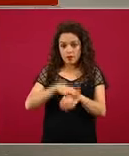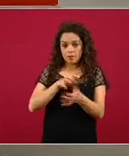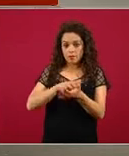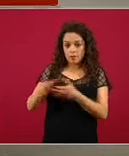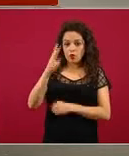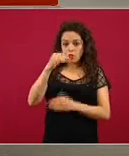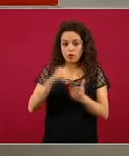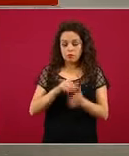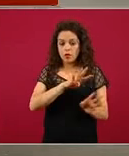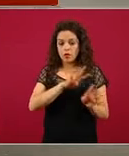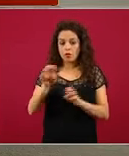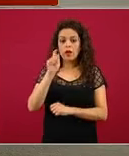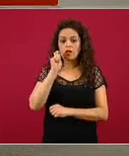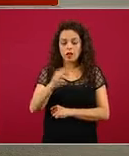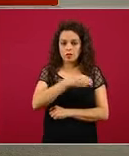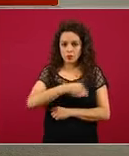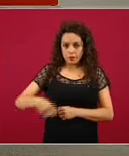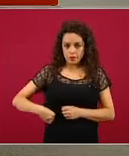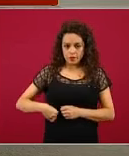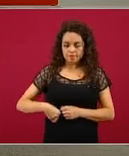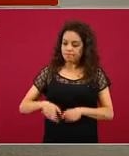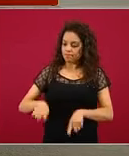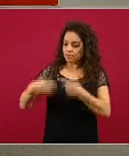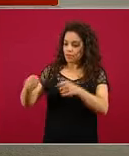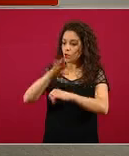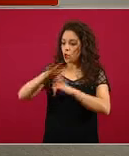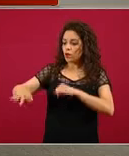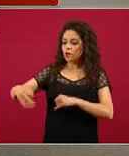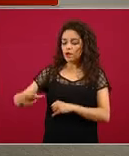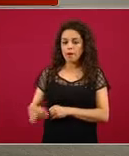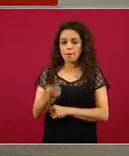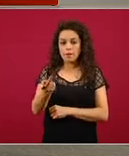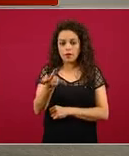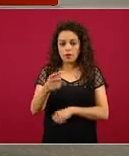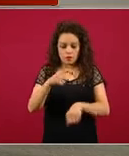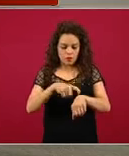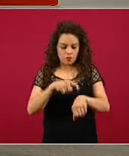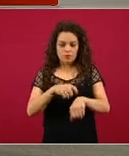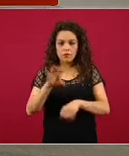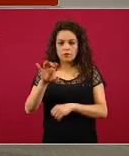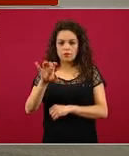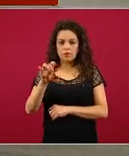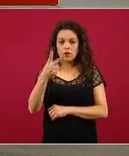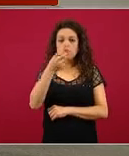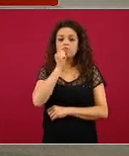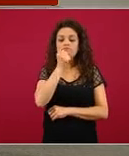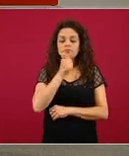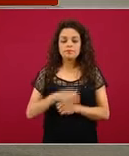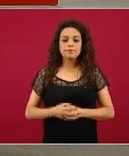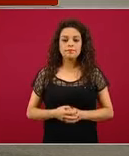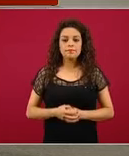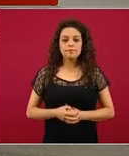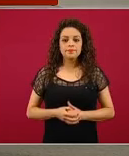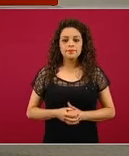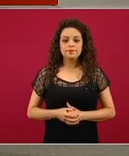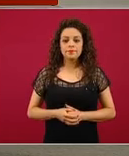municipios. Vamos a dar la última pregunta, nos queda literalmente 32 segundos.